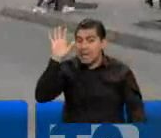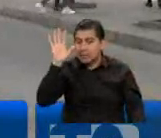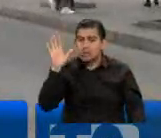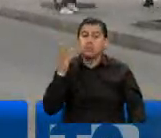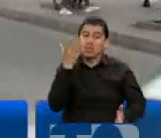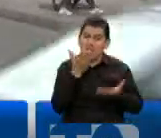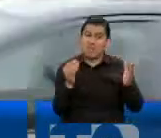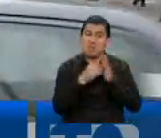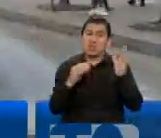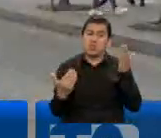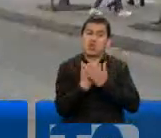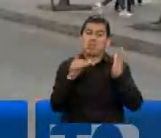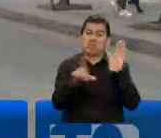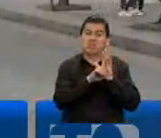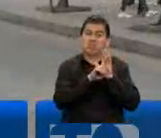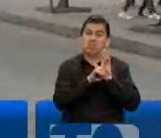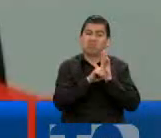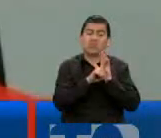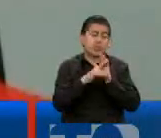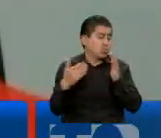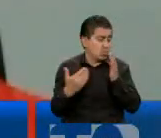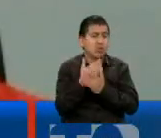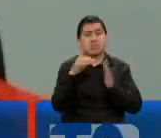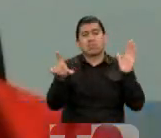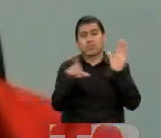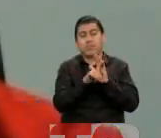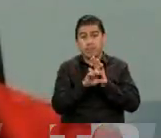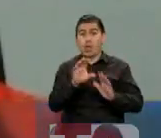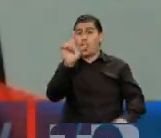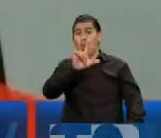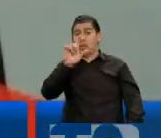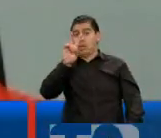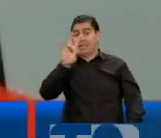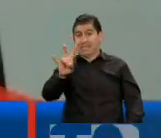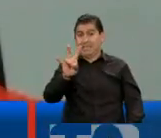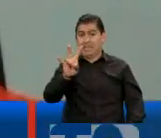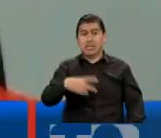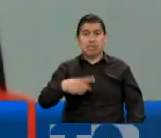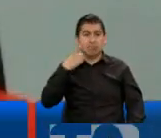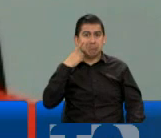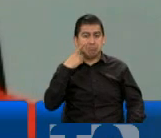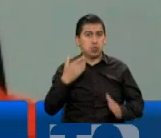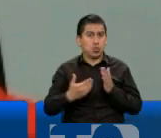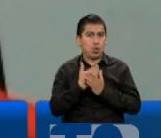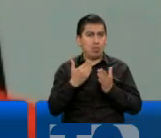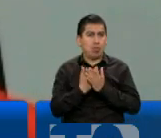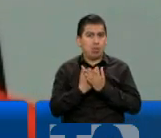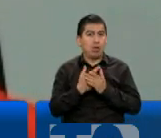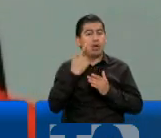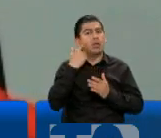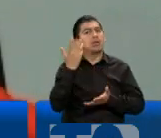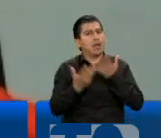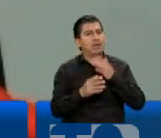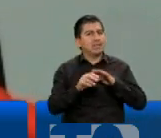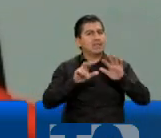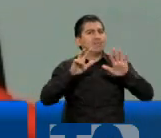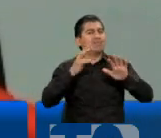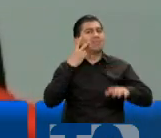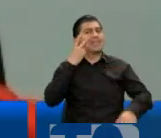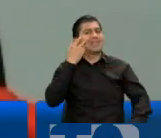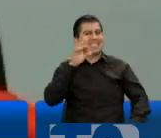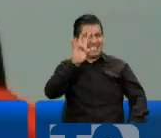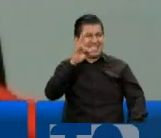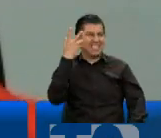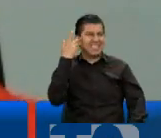nuevas medidas de restricción en la capital. El día lunes 27, si ya tendremos una proyección de 7 días de balance operativo